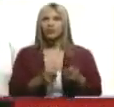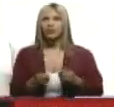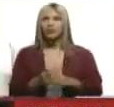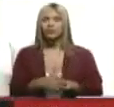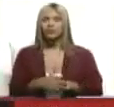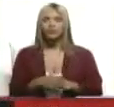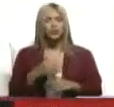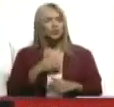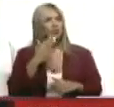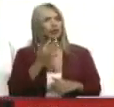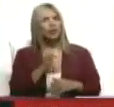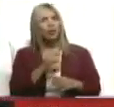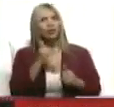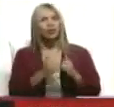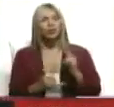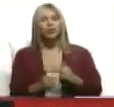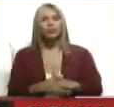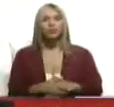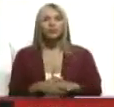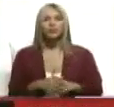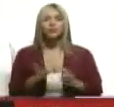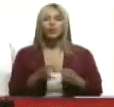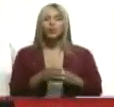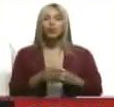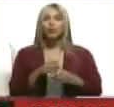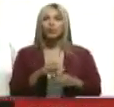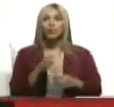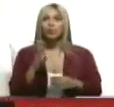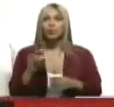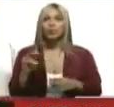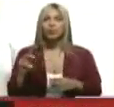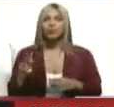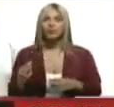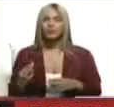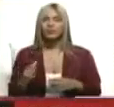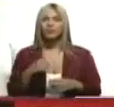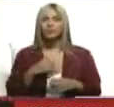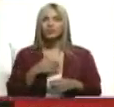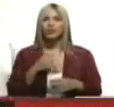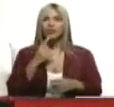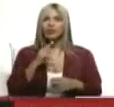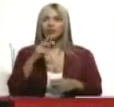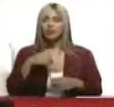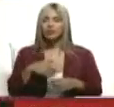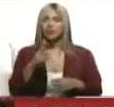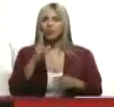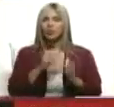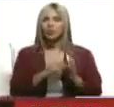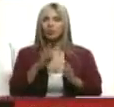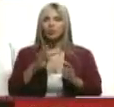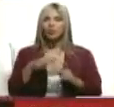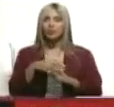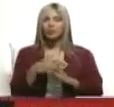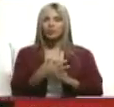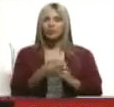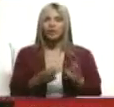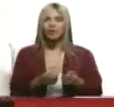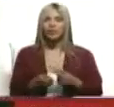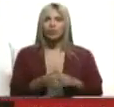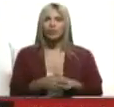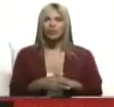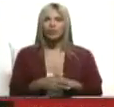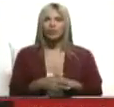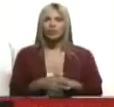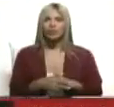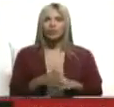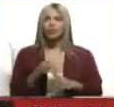creo que esta última grupo que se montó en PDVSA pretendía llegar al 2024 en una crisis económica y